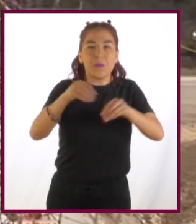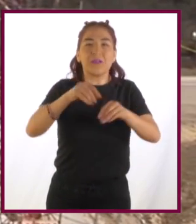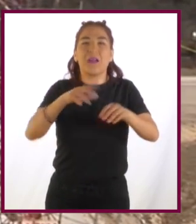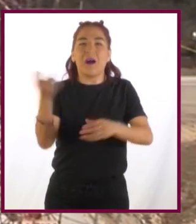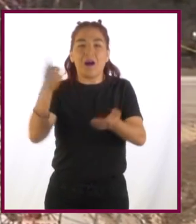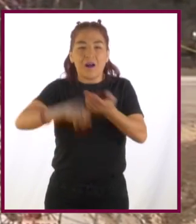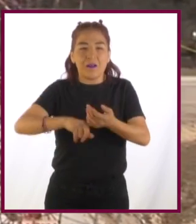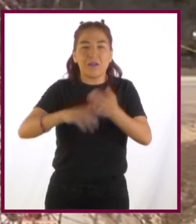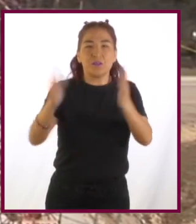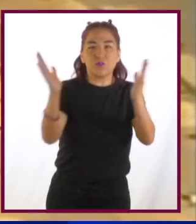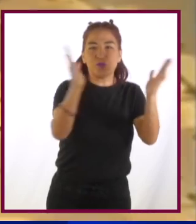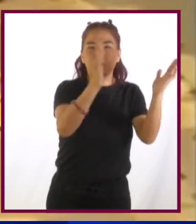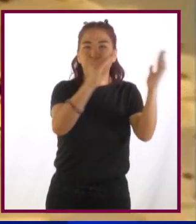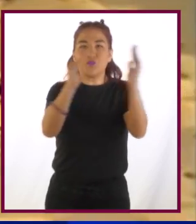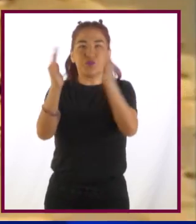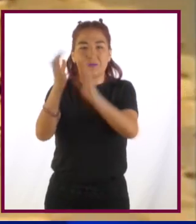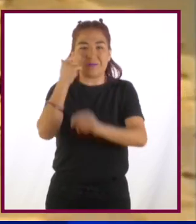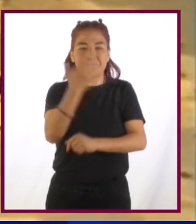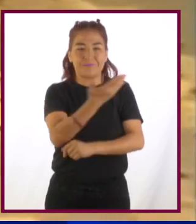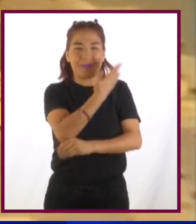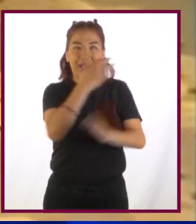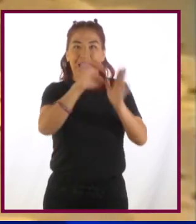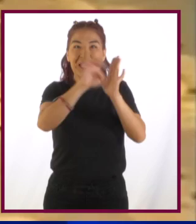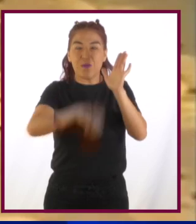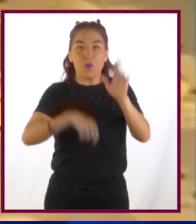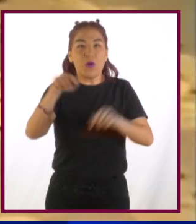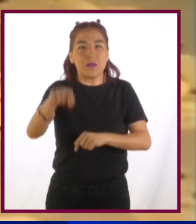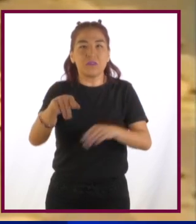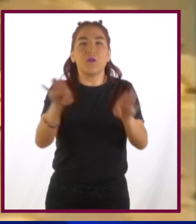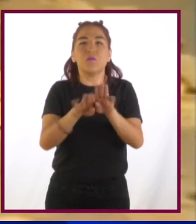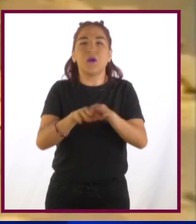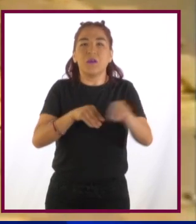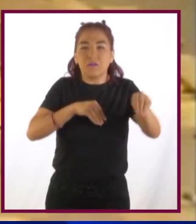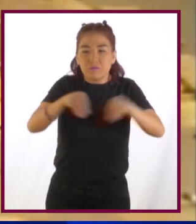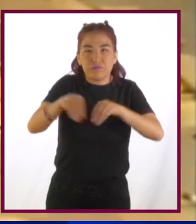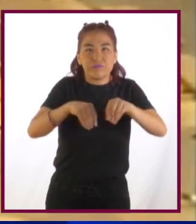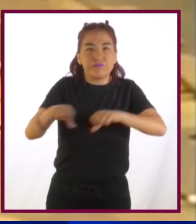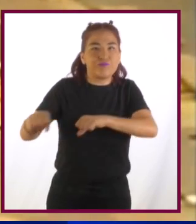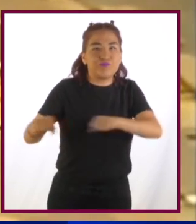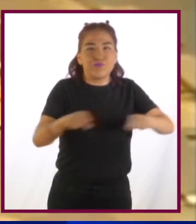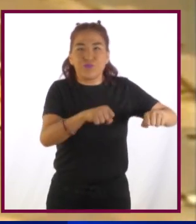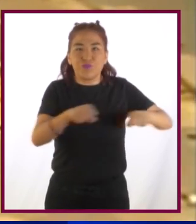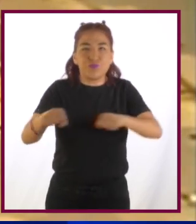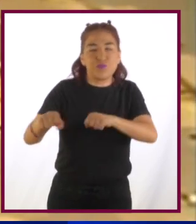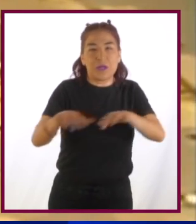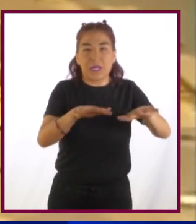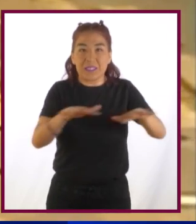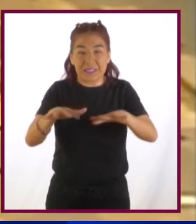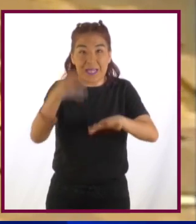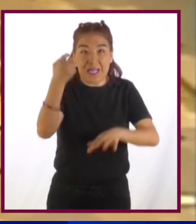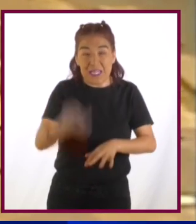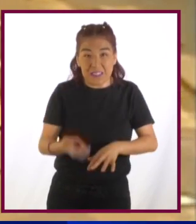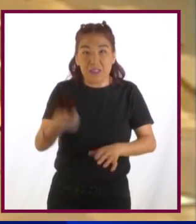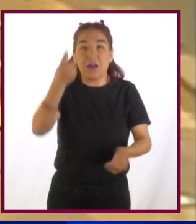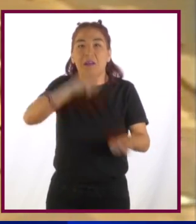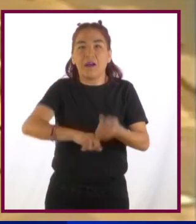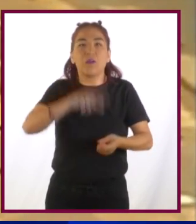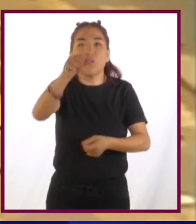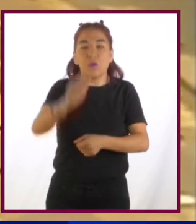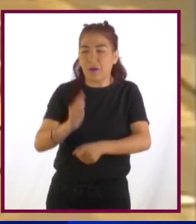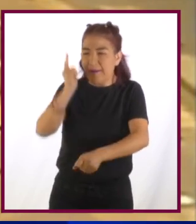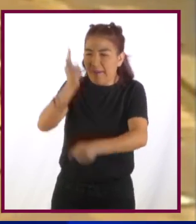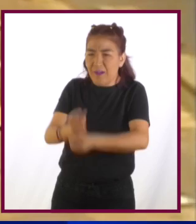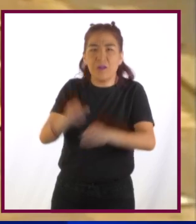cuánto desplazaría un cuerpo como un edificio ante una acción de un sismo. Y con